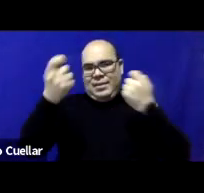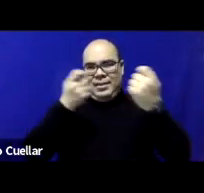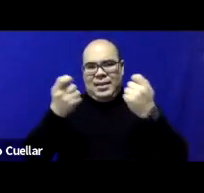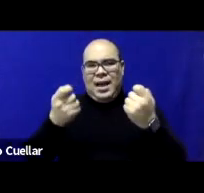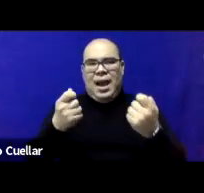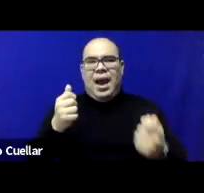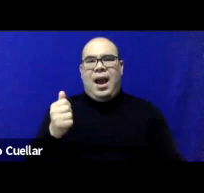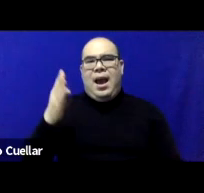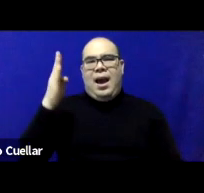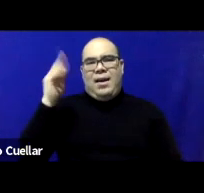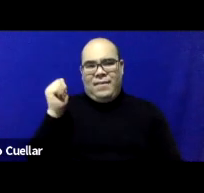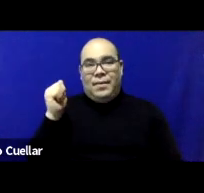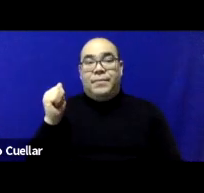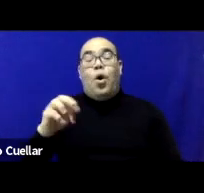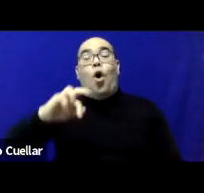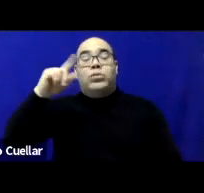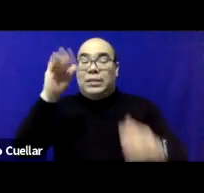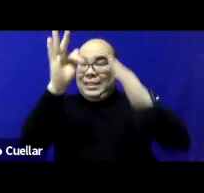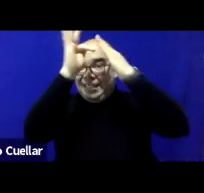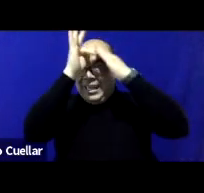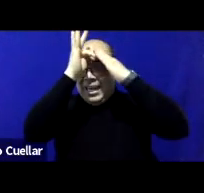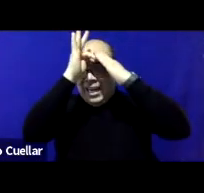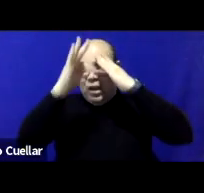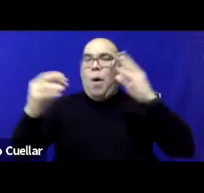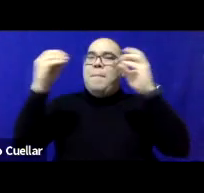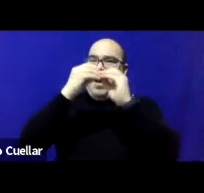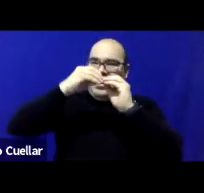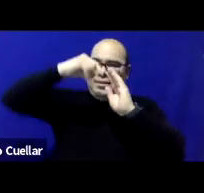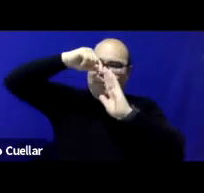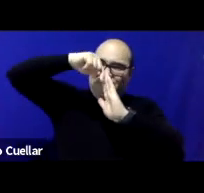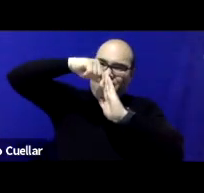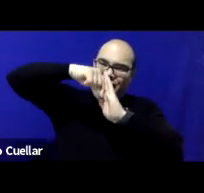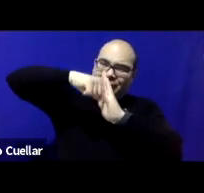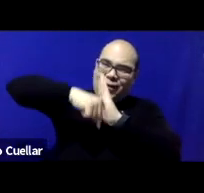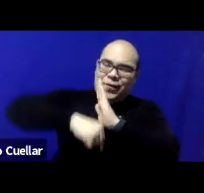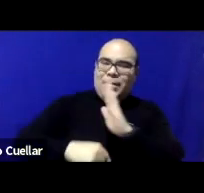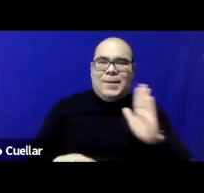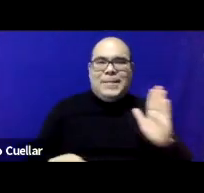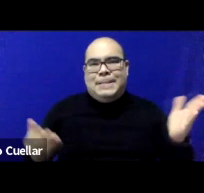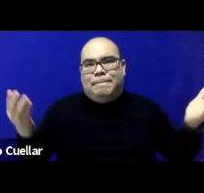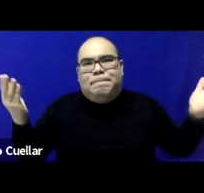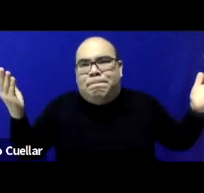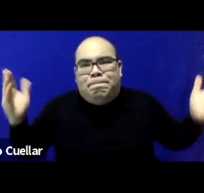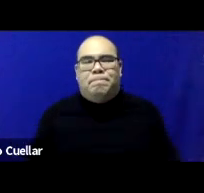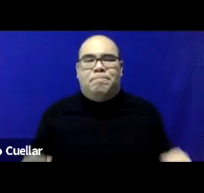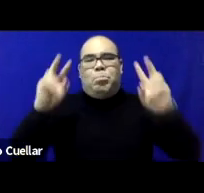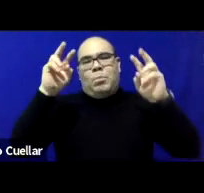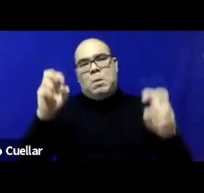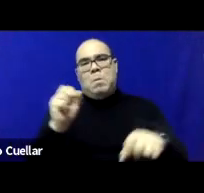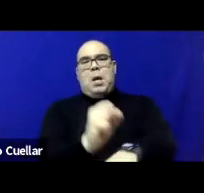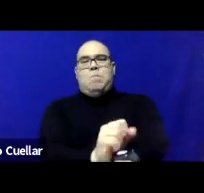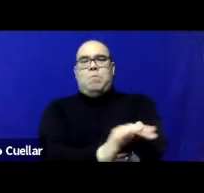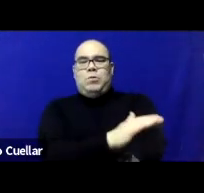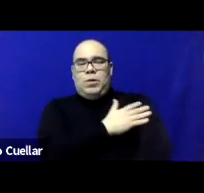clínico, evidentemente no podemos profundizar en la emoción, sí, que